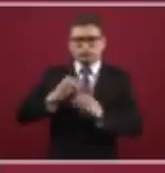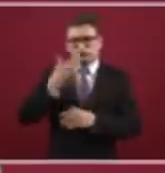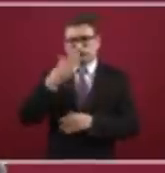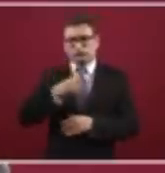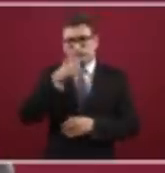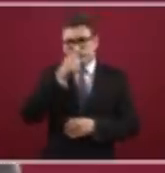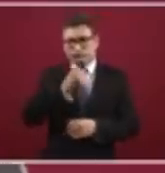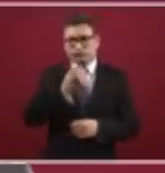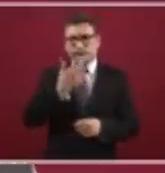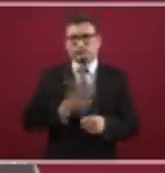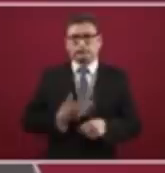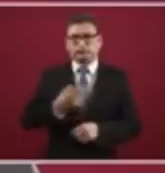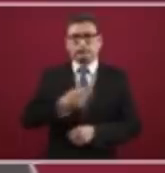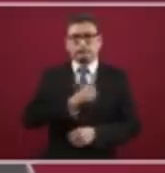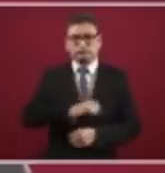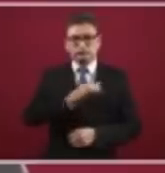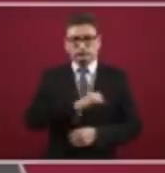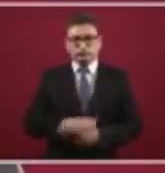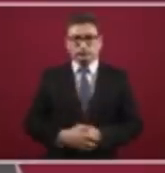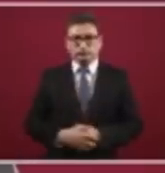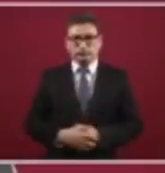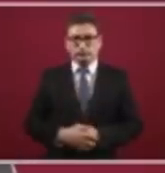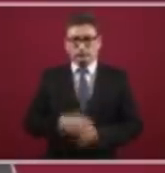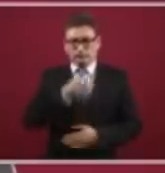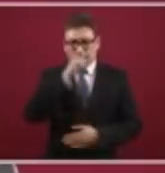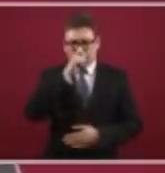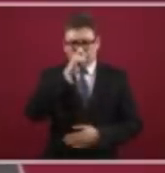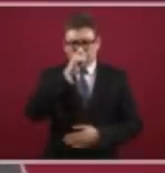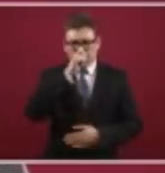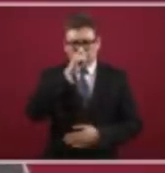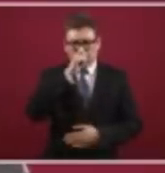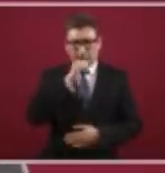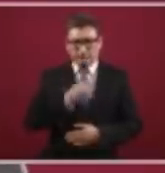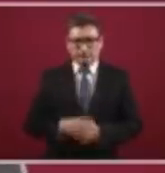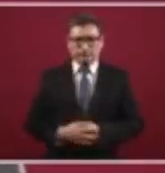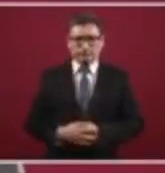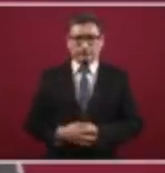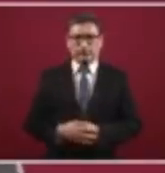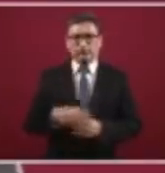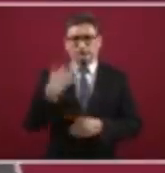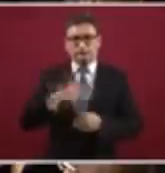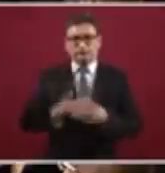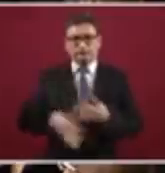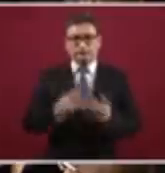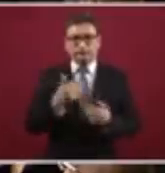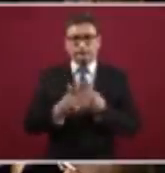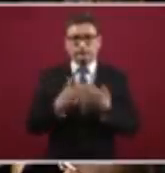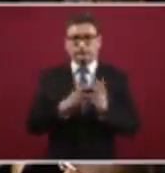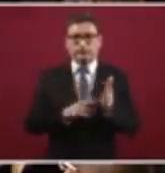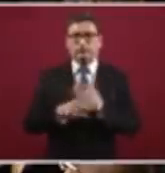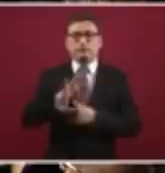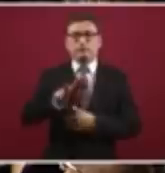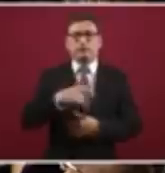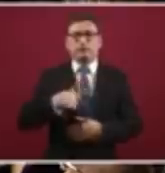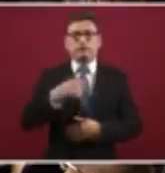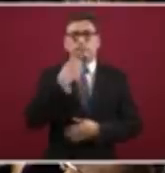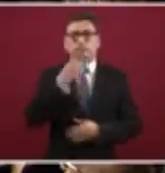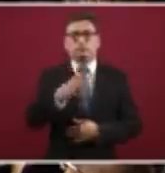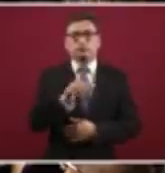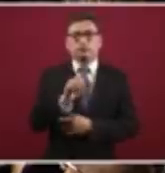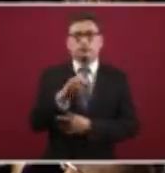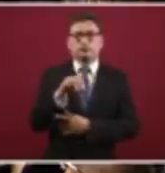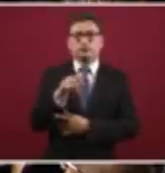salud entonces eso tendrá que mis diez sino a dudas el reglamento para hacerlo yo me refería a la amapola